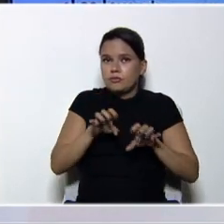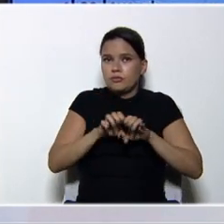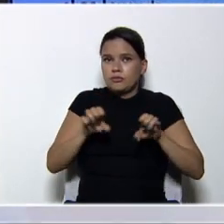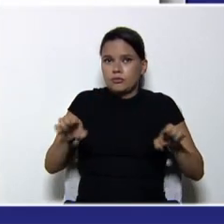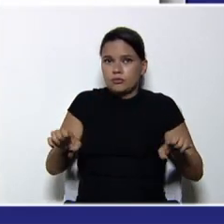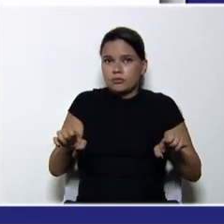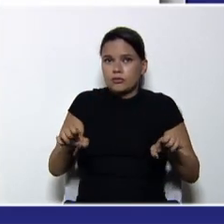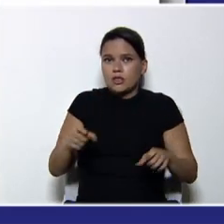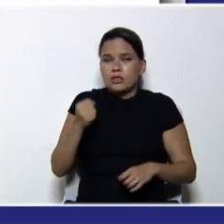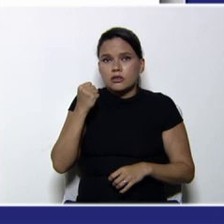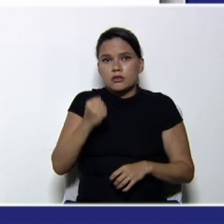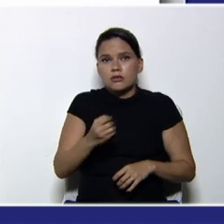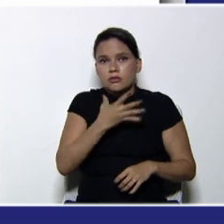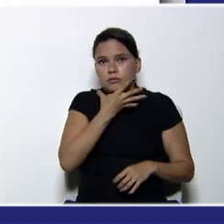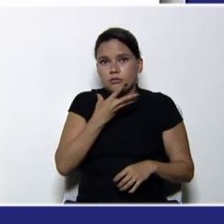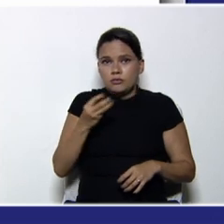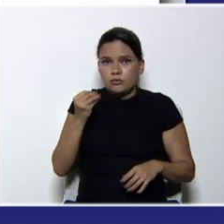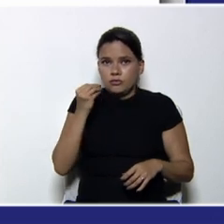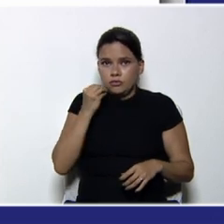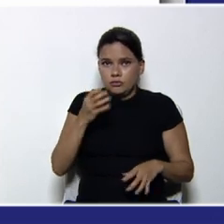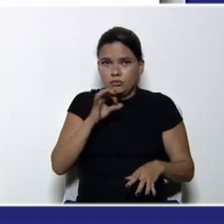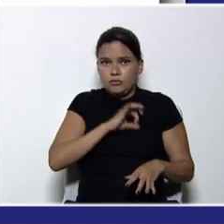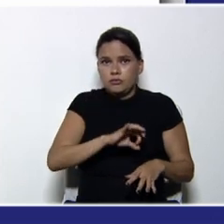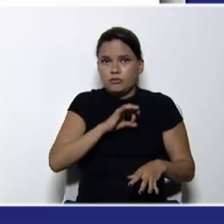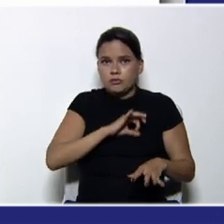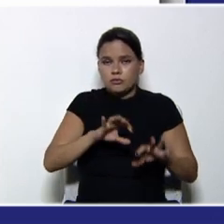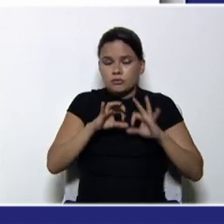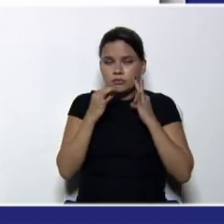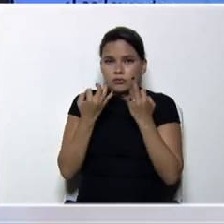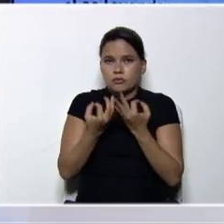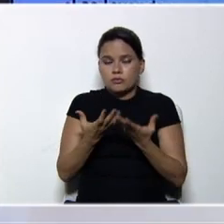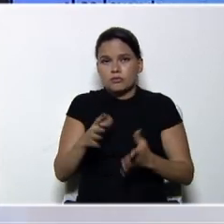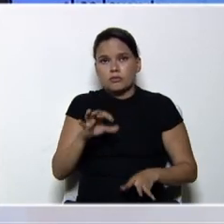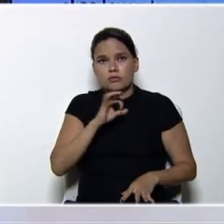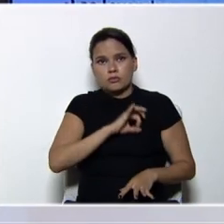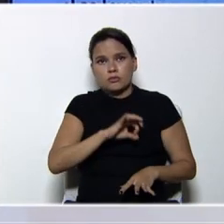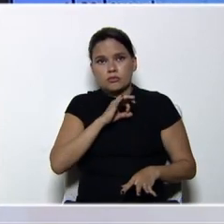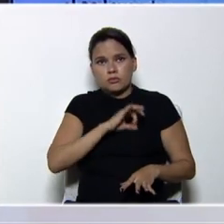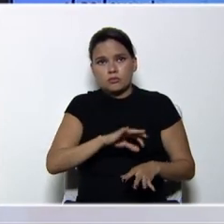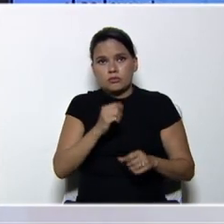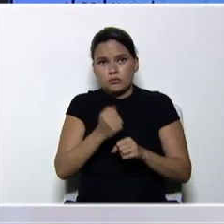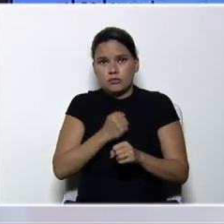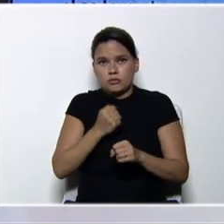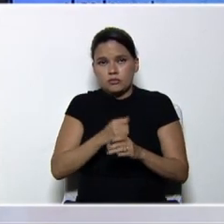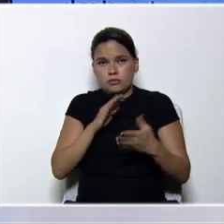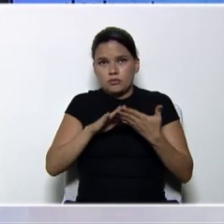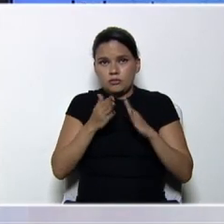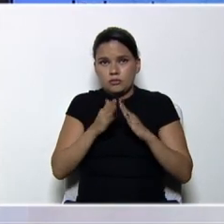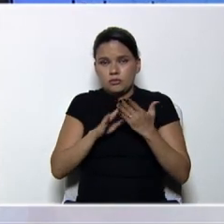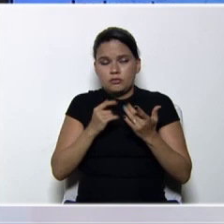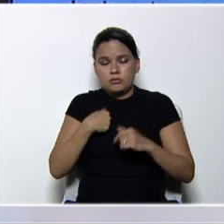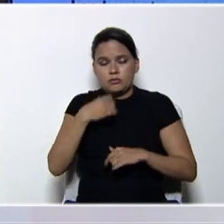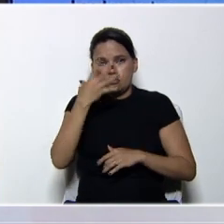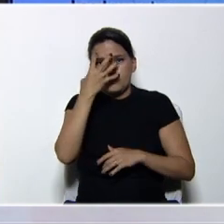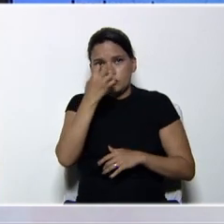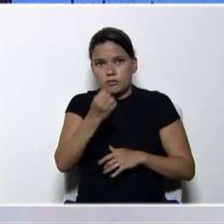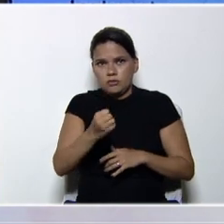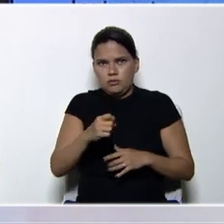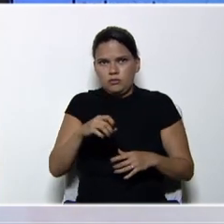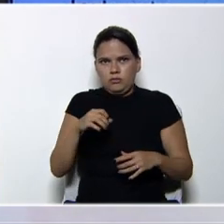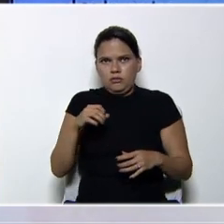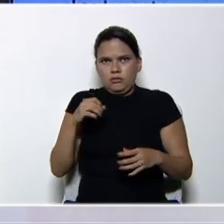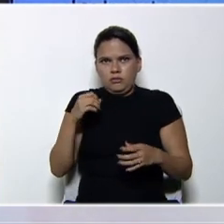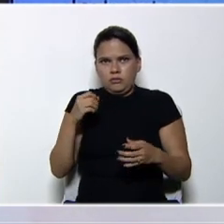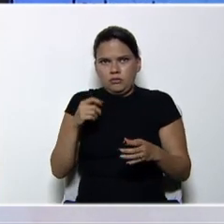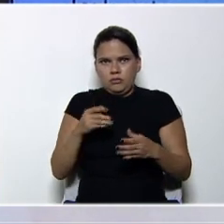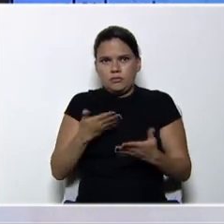ese proceso de inserción sociolaboral o sociofamiliar, la comunidad, su entorno entienda cuál es la razón de ser y cuál es la